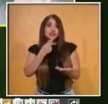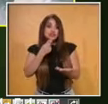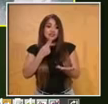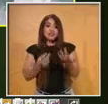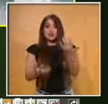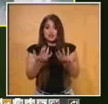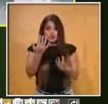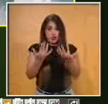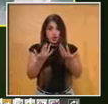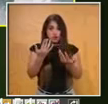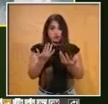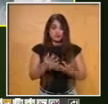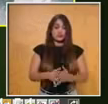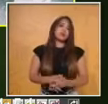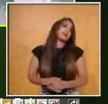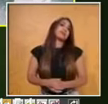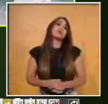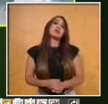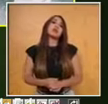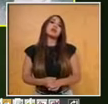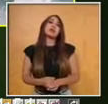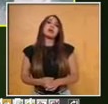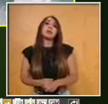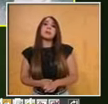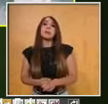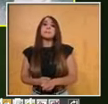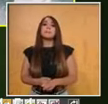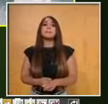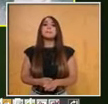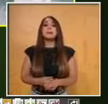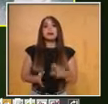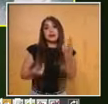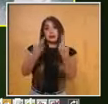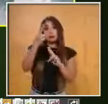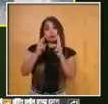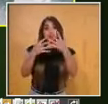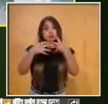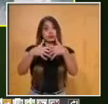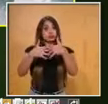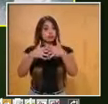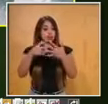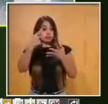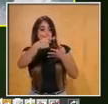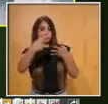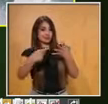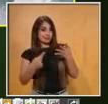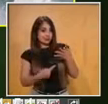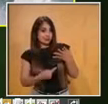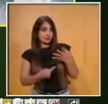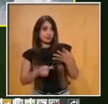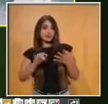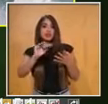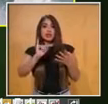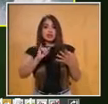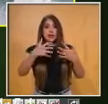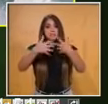la Revolución Industrial, ¿cuáles fueron las características? ¿Se debió a la invención de la máquina de vapor?